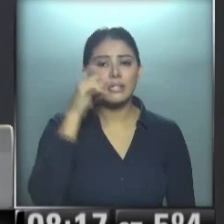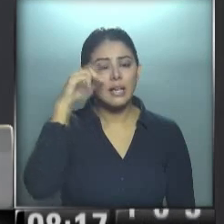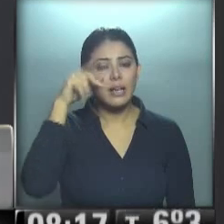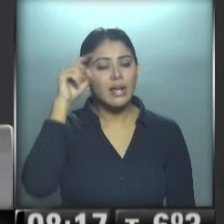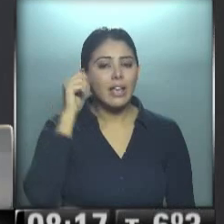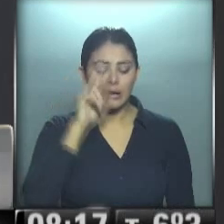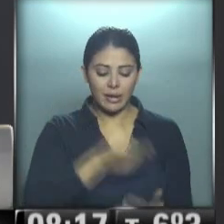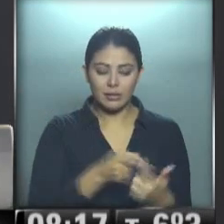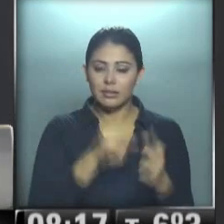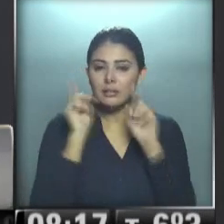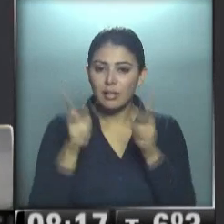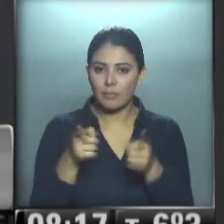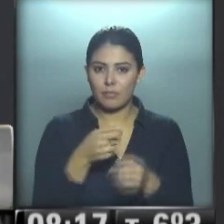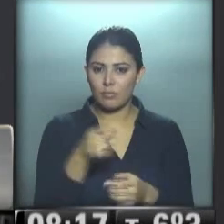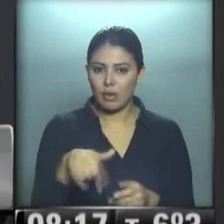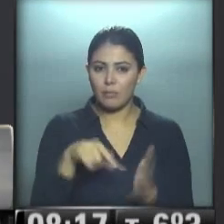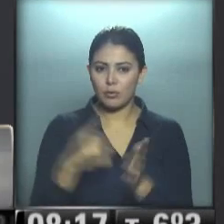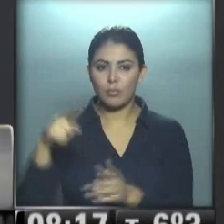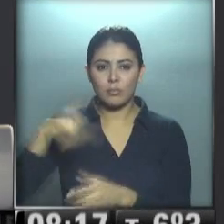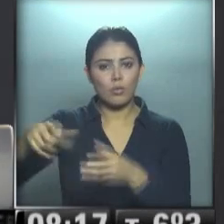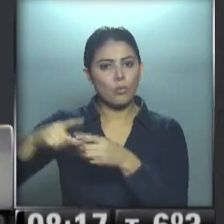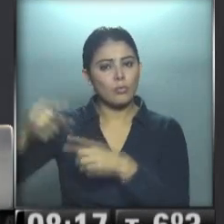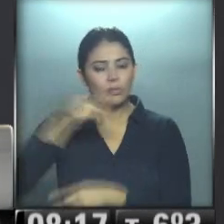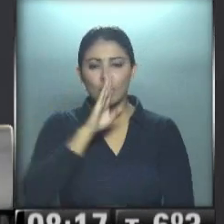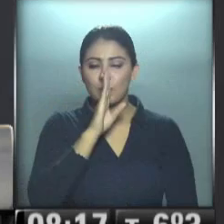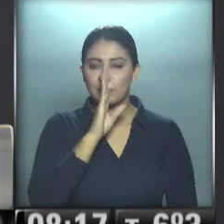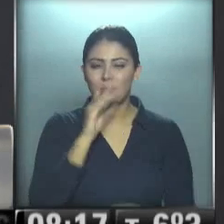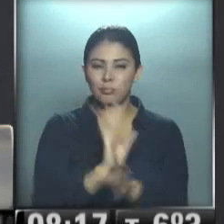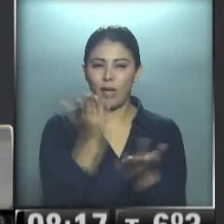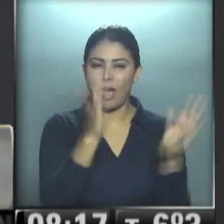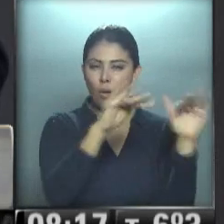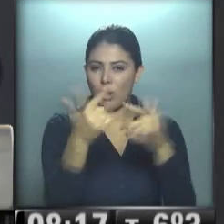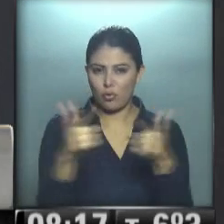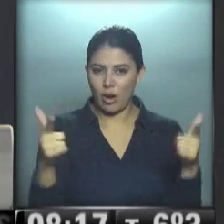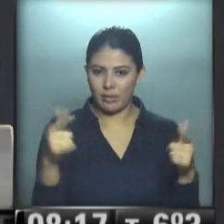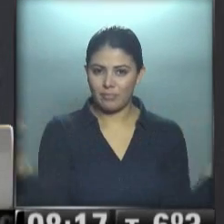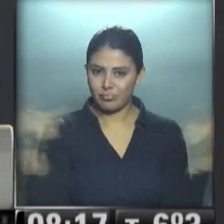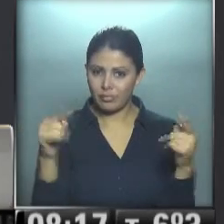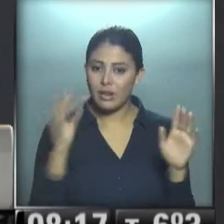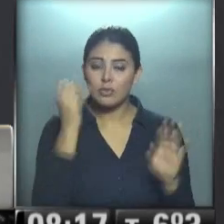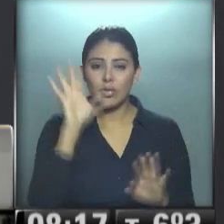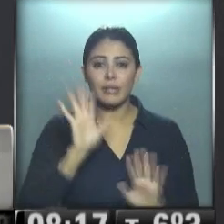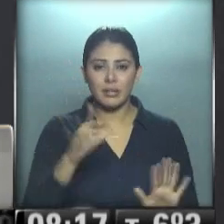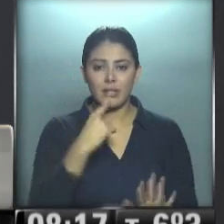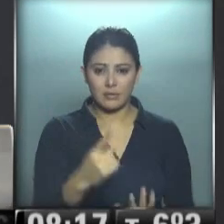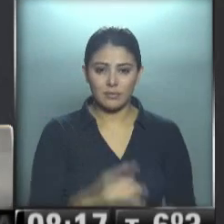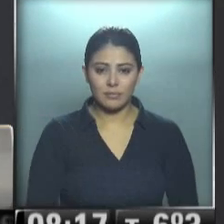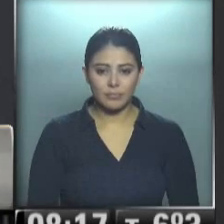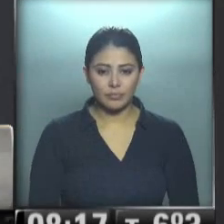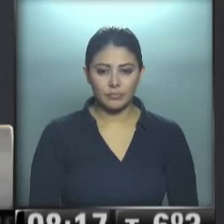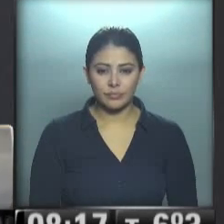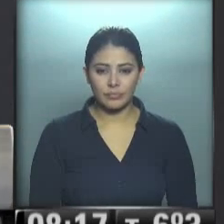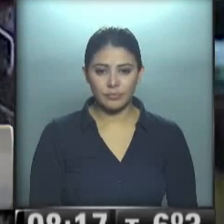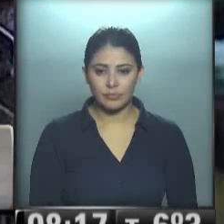éste lo que observo es un tratamiento por lo menos inequitativo y desigual y esto es todo lo que tengo para decir